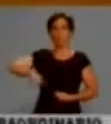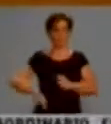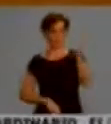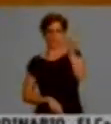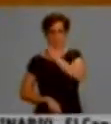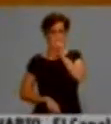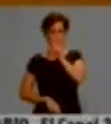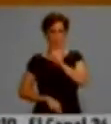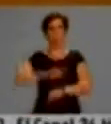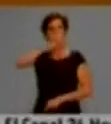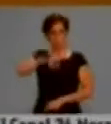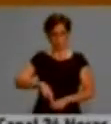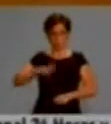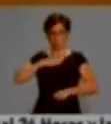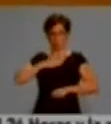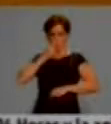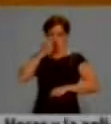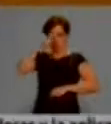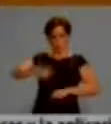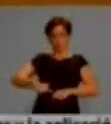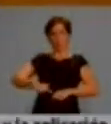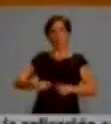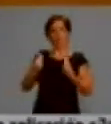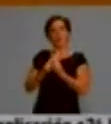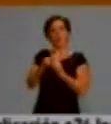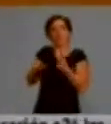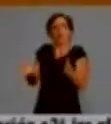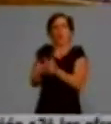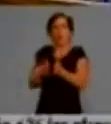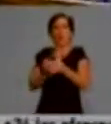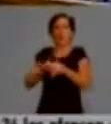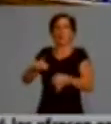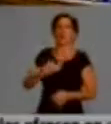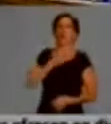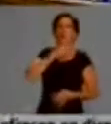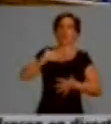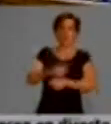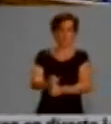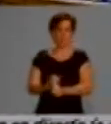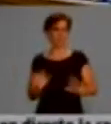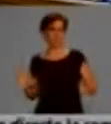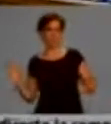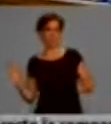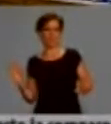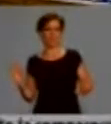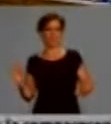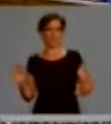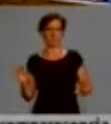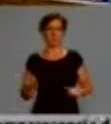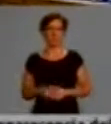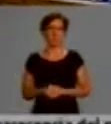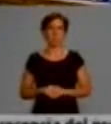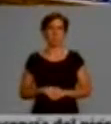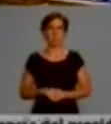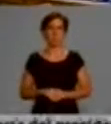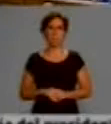de un socio con otro socio en apuros. O por mejor decir...